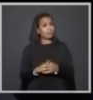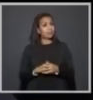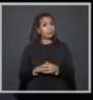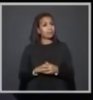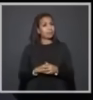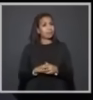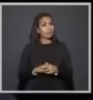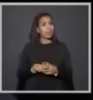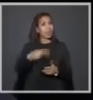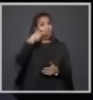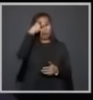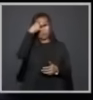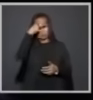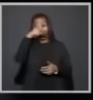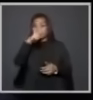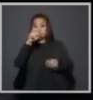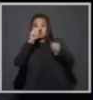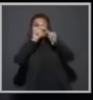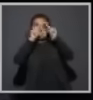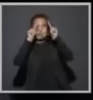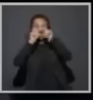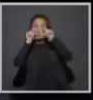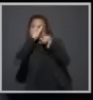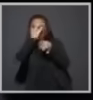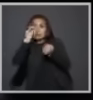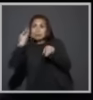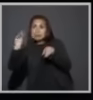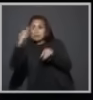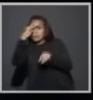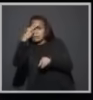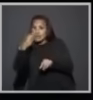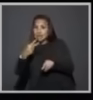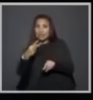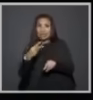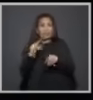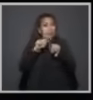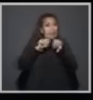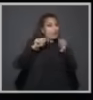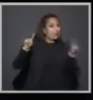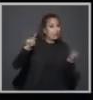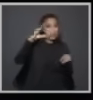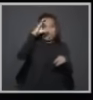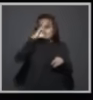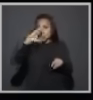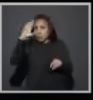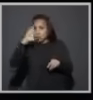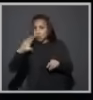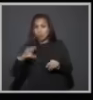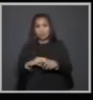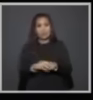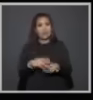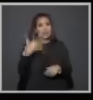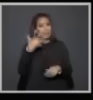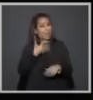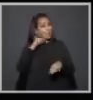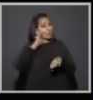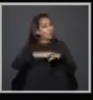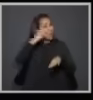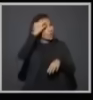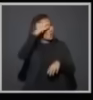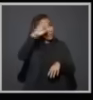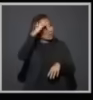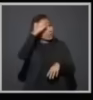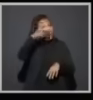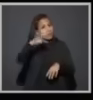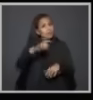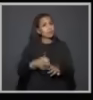México son muchos Méxicos, es un mosaico cultural nuestro país. Tengo más experiencia,